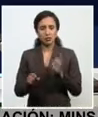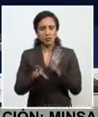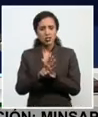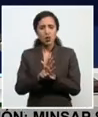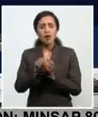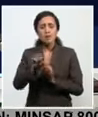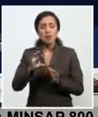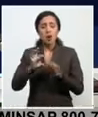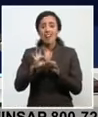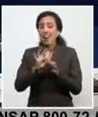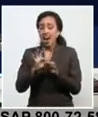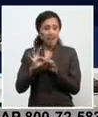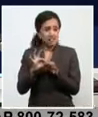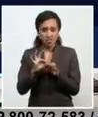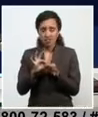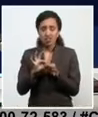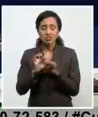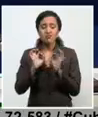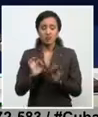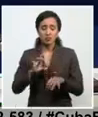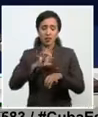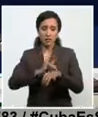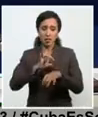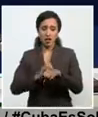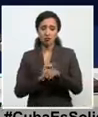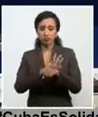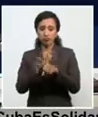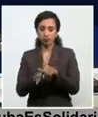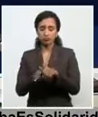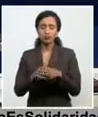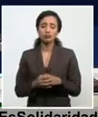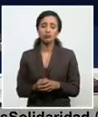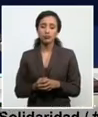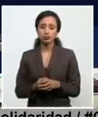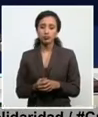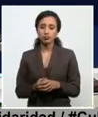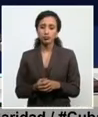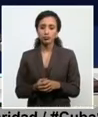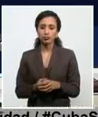agravamiento de su cuadro clínico. Ya